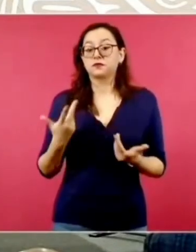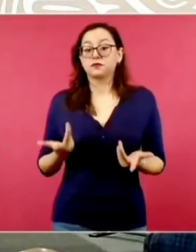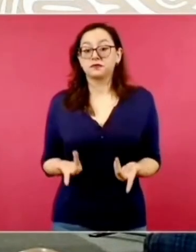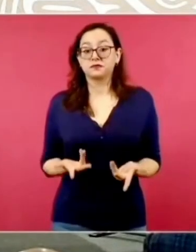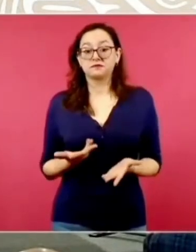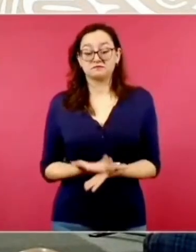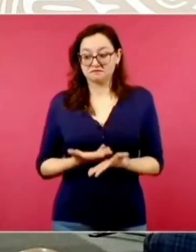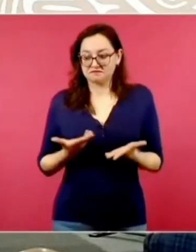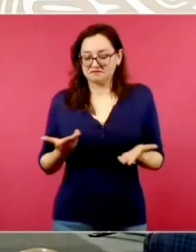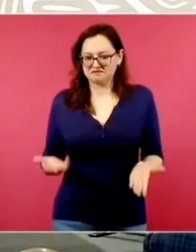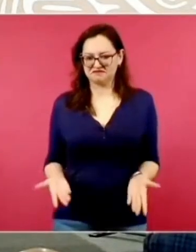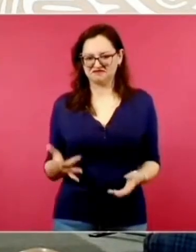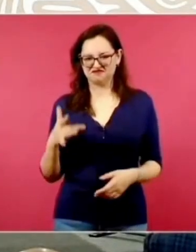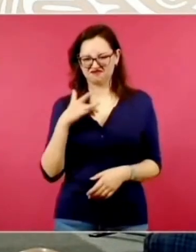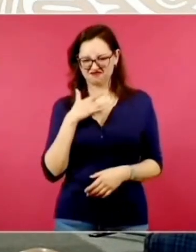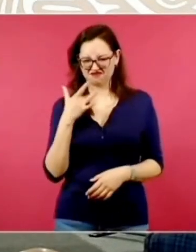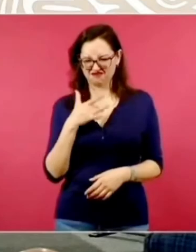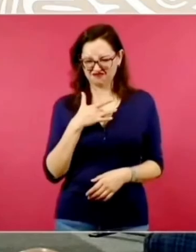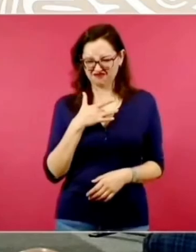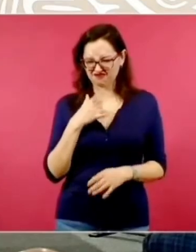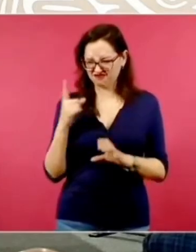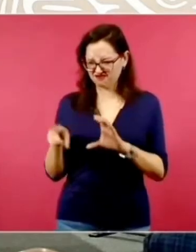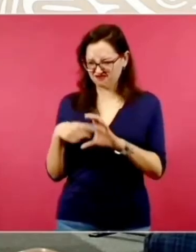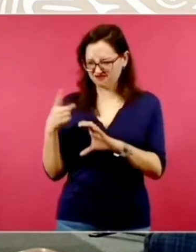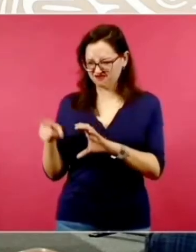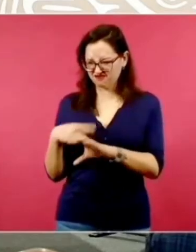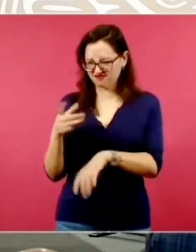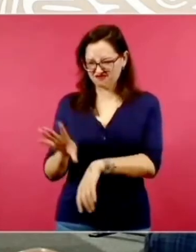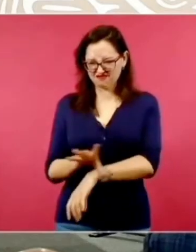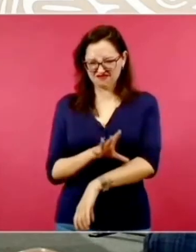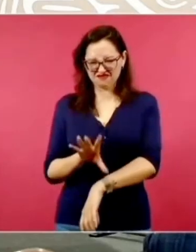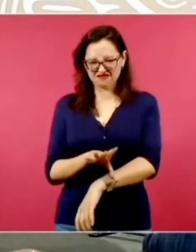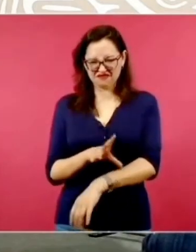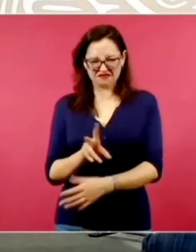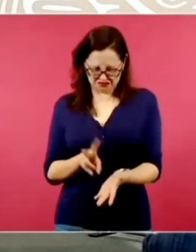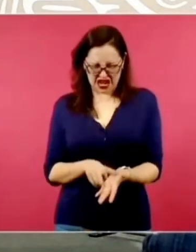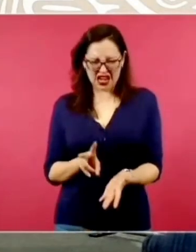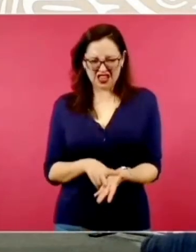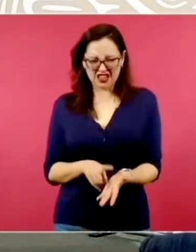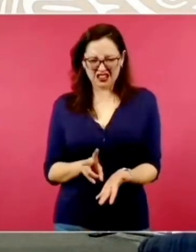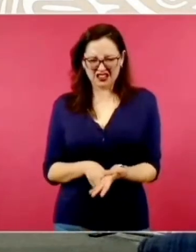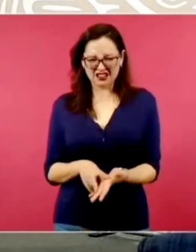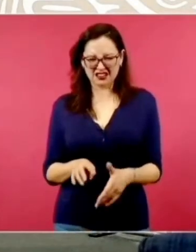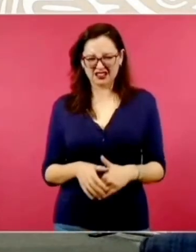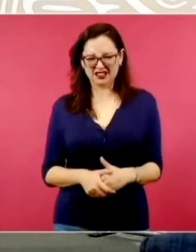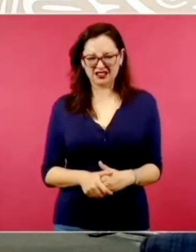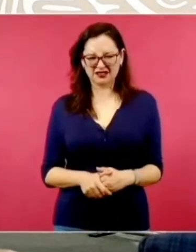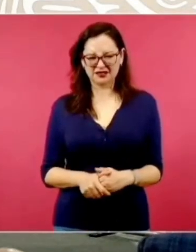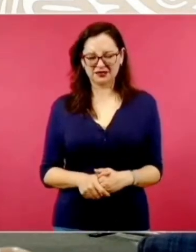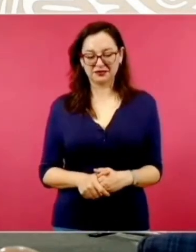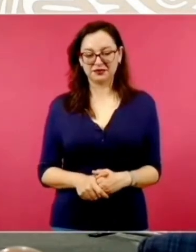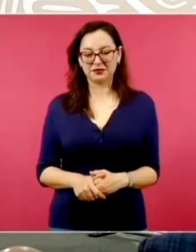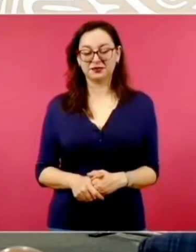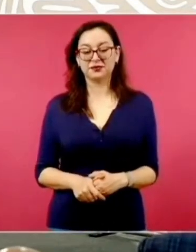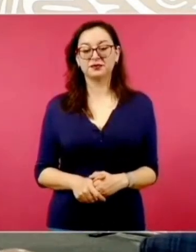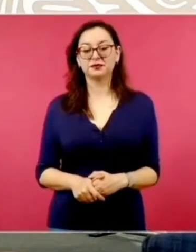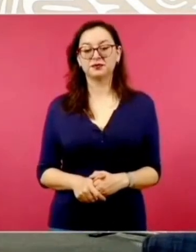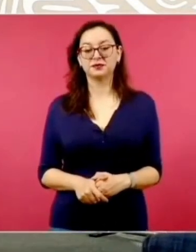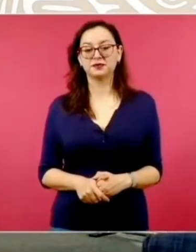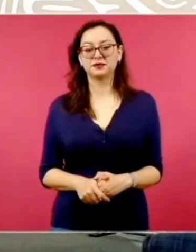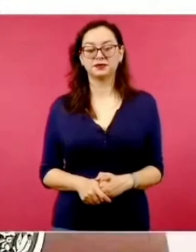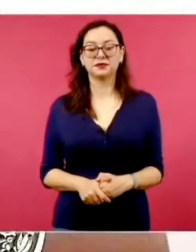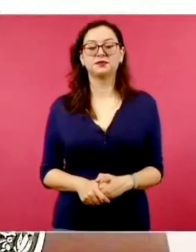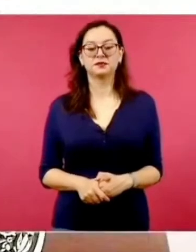esto por las hidroeléctricas? Sí, yo creo que se avanzó mucho